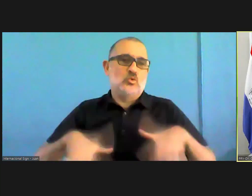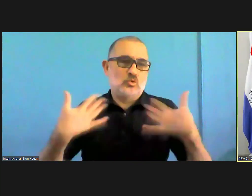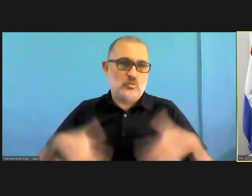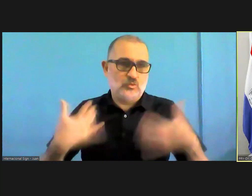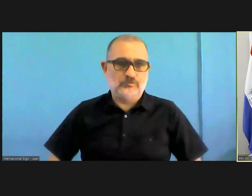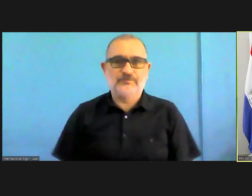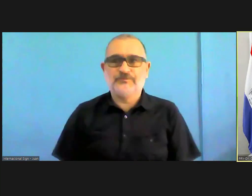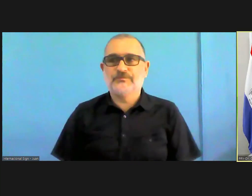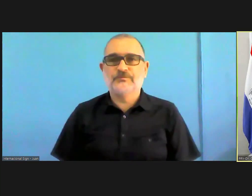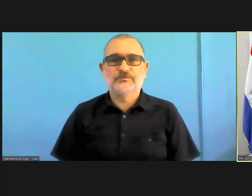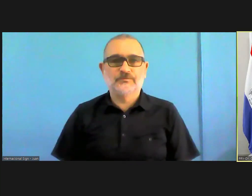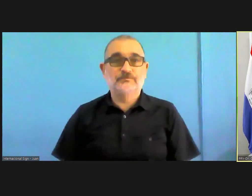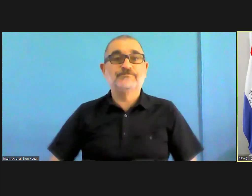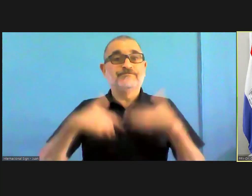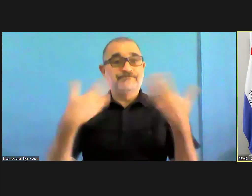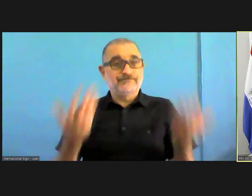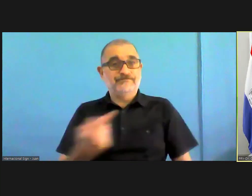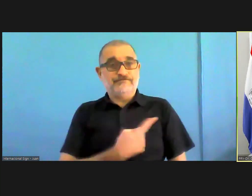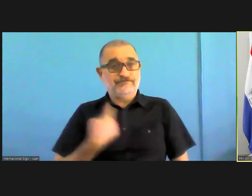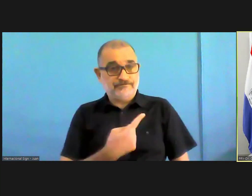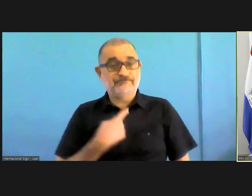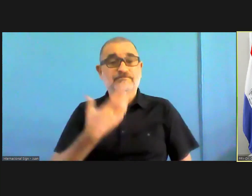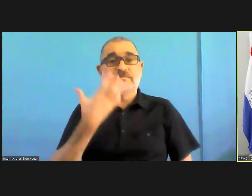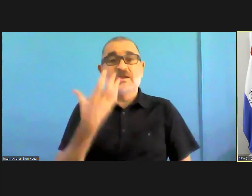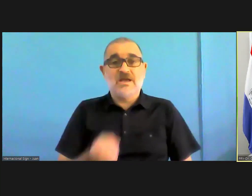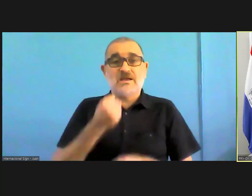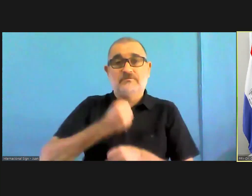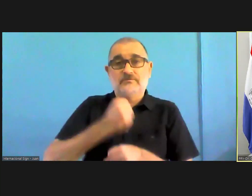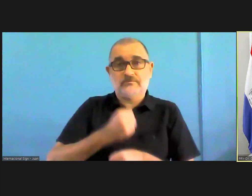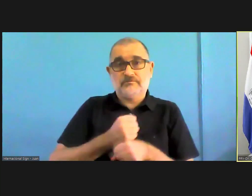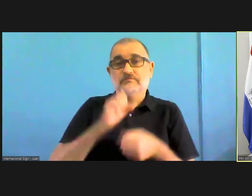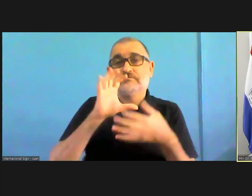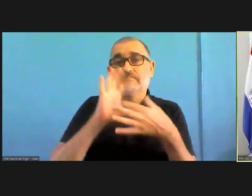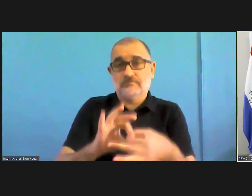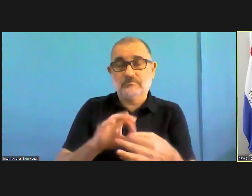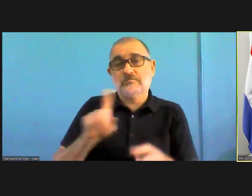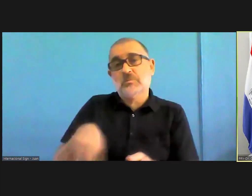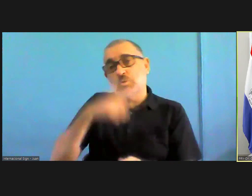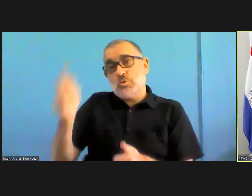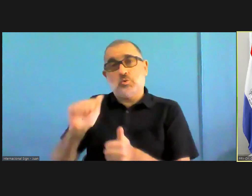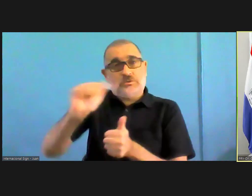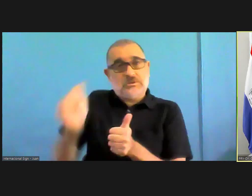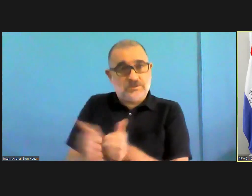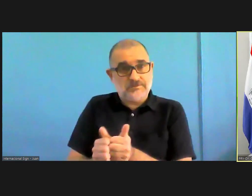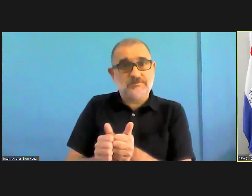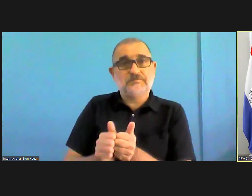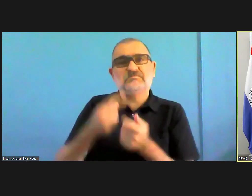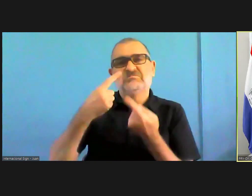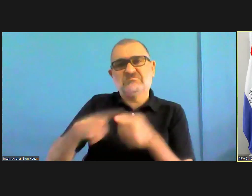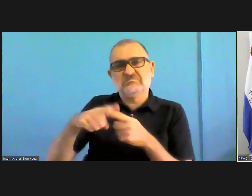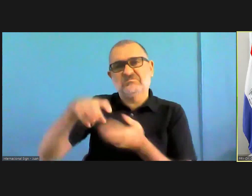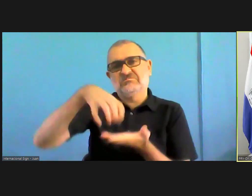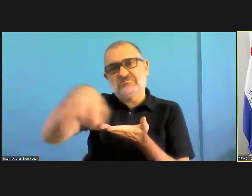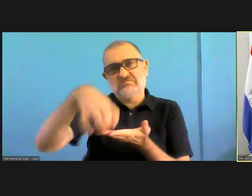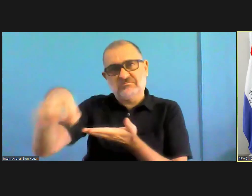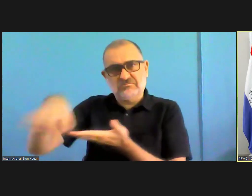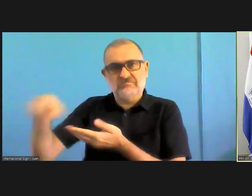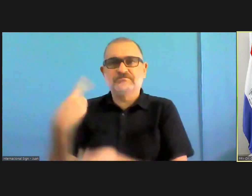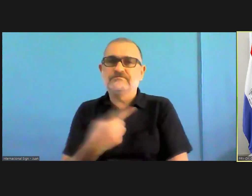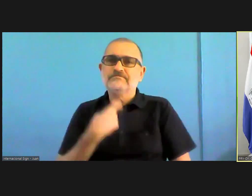Hasta aquí nuestra presentación de la experiencia de Paraguay. Nos quedamos para discutir y compartir más experiencias. Muchas